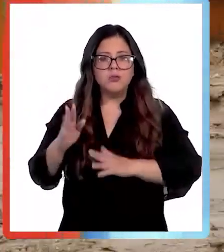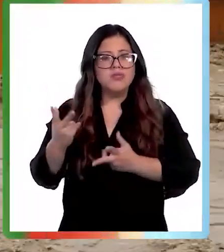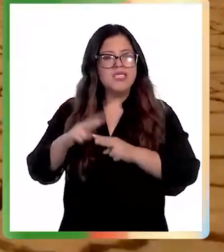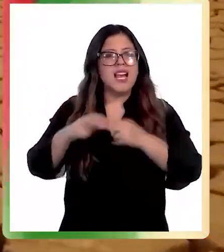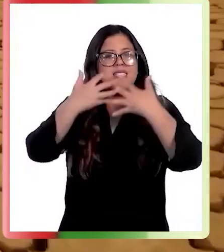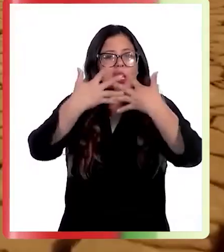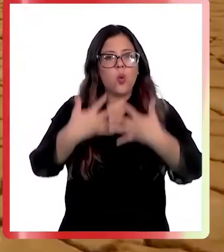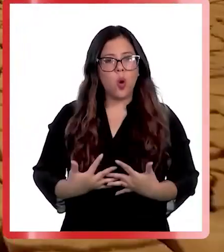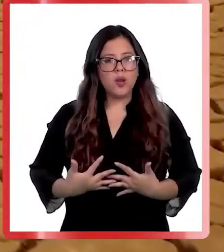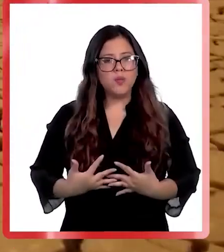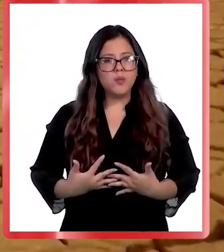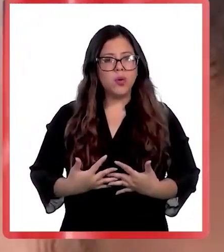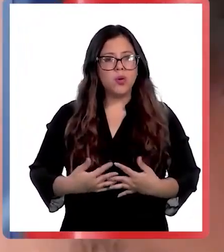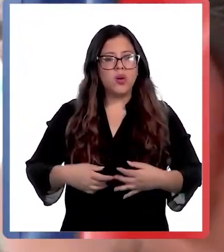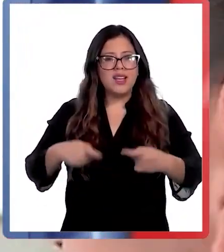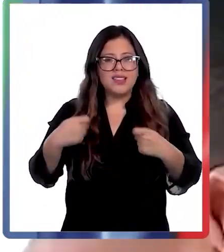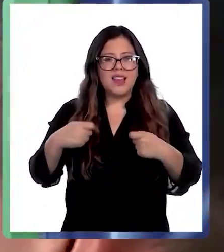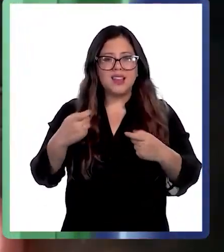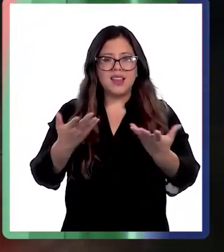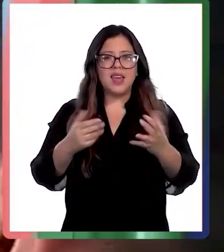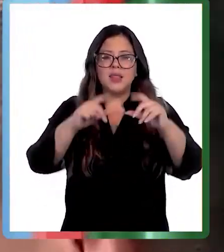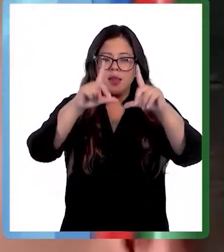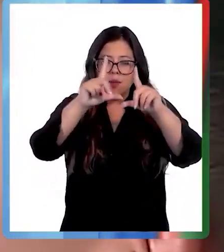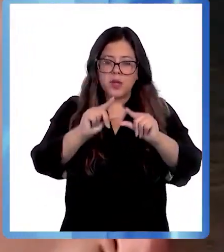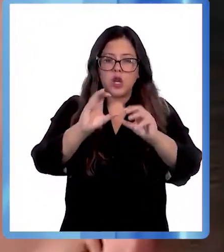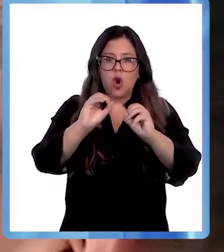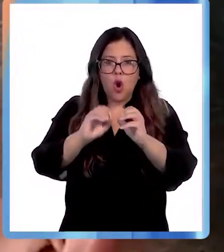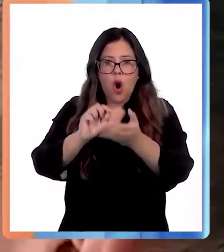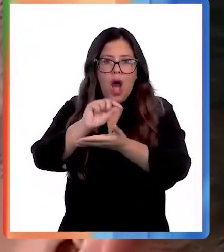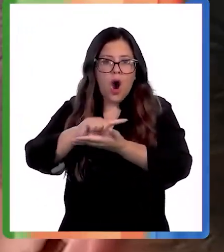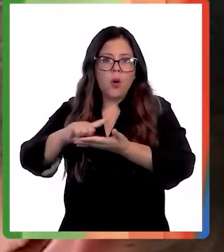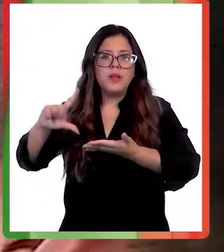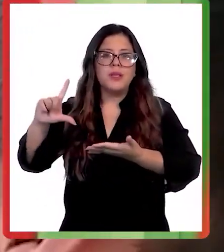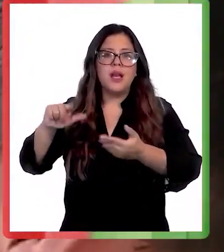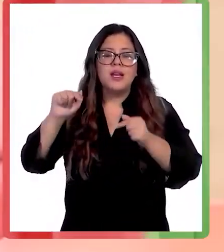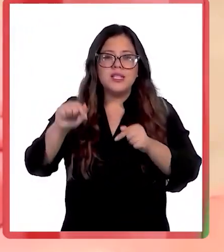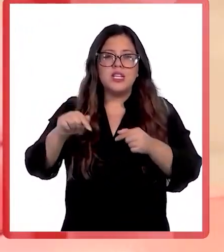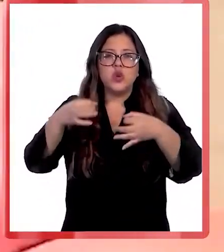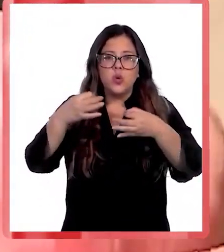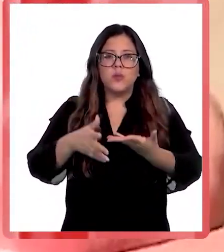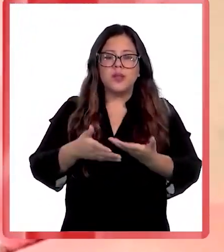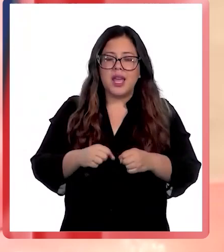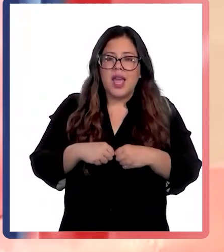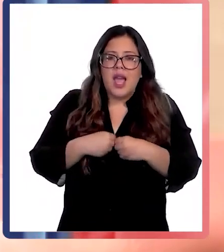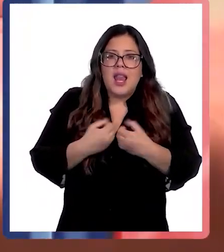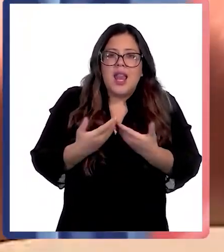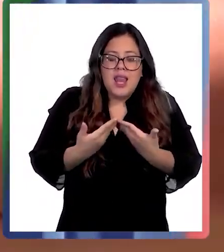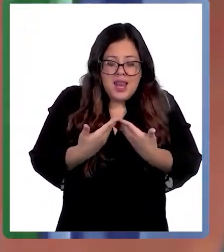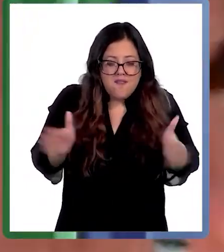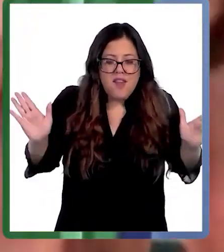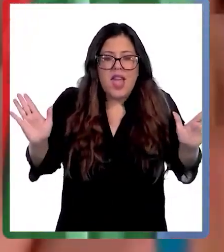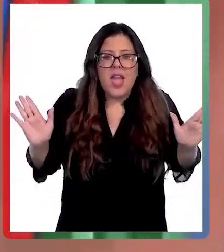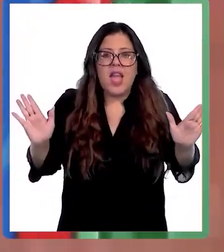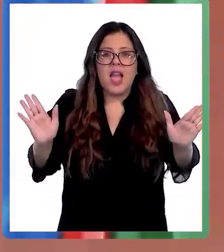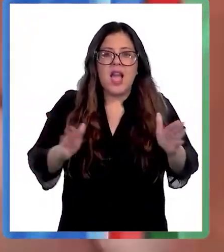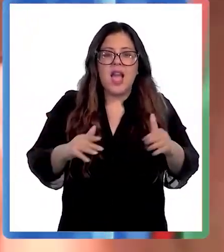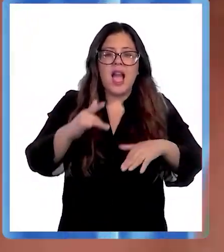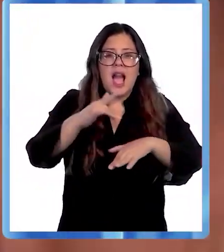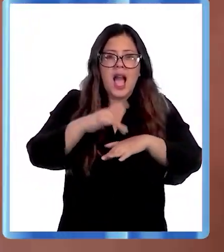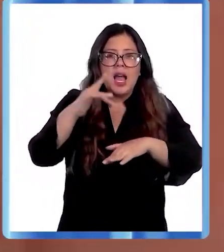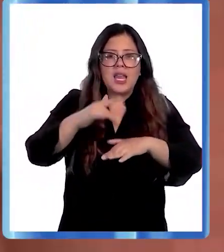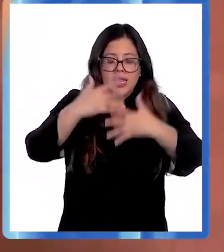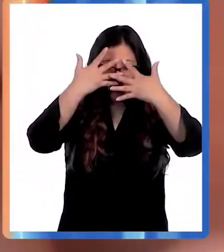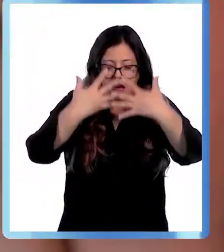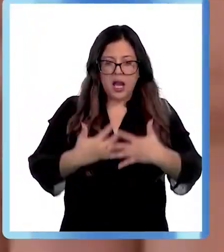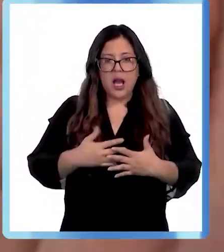El cuerpo inmediatamente trata de irradiar, que es la primera forma de uno liberar la temperatura. Pero para eso necesitas que el ambiente